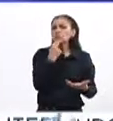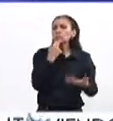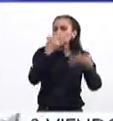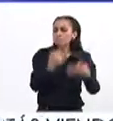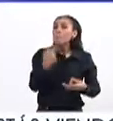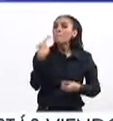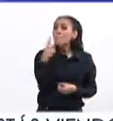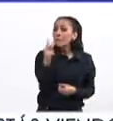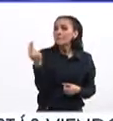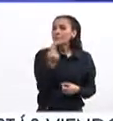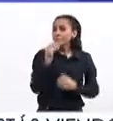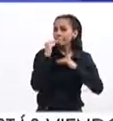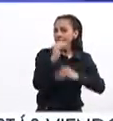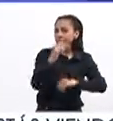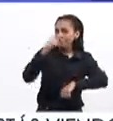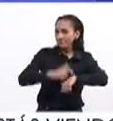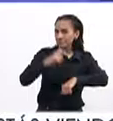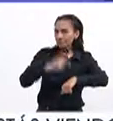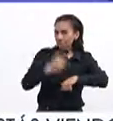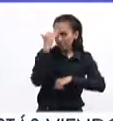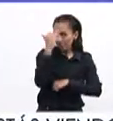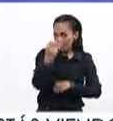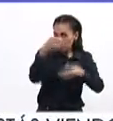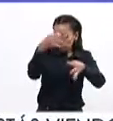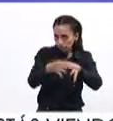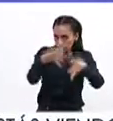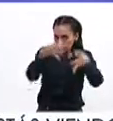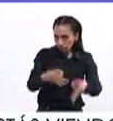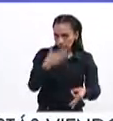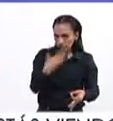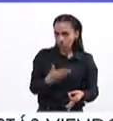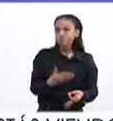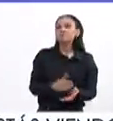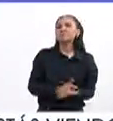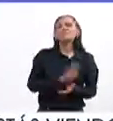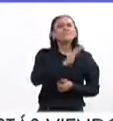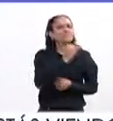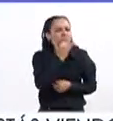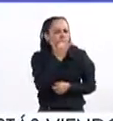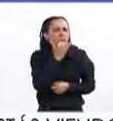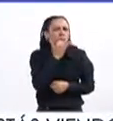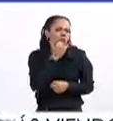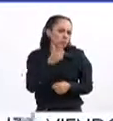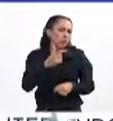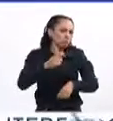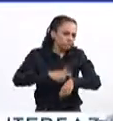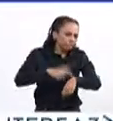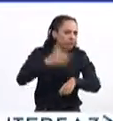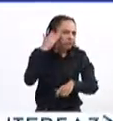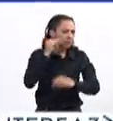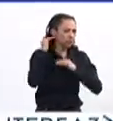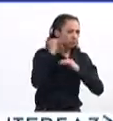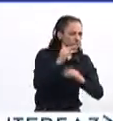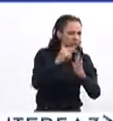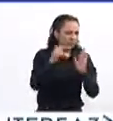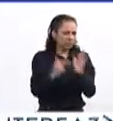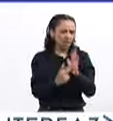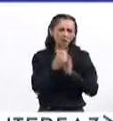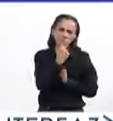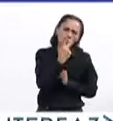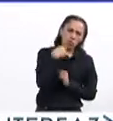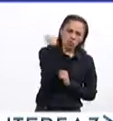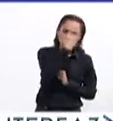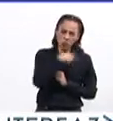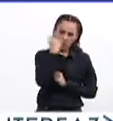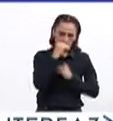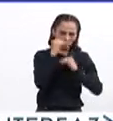haya tiempos, ¿no? Eso por una parte. Y por otro lado, existen tiempos establecidos y rígidos, ¿no? Tiempos establecidos. A tal hora, 2 horas o 1 hora